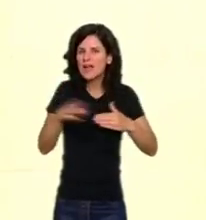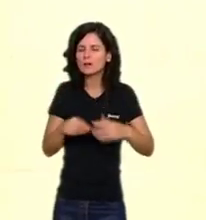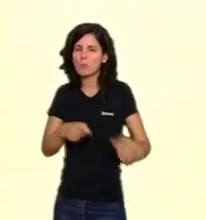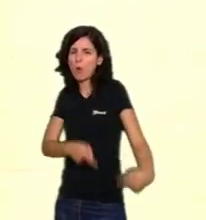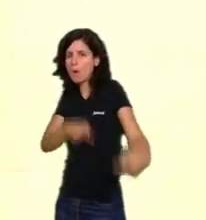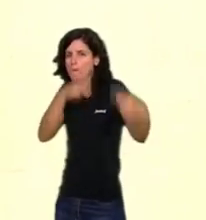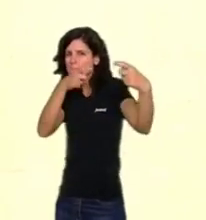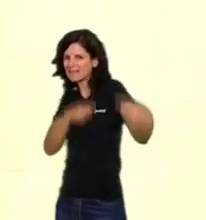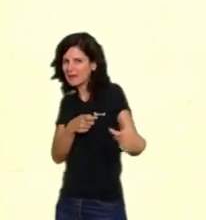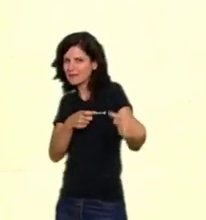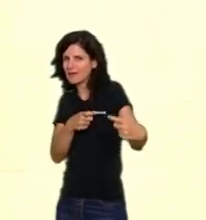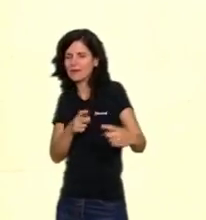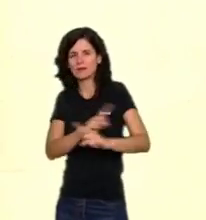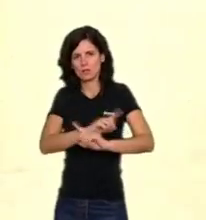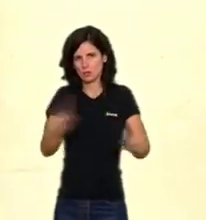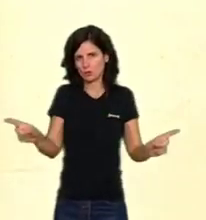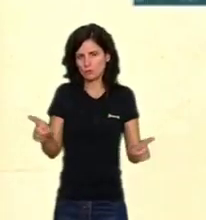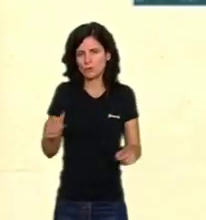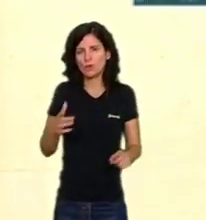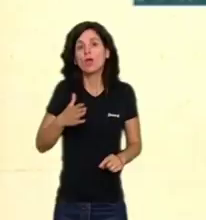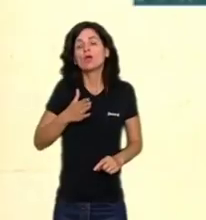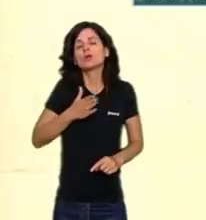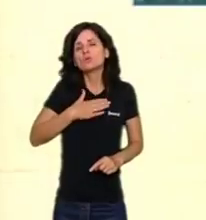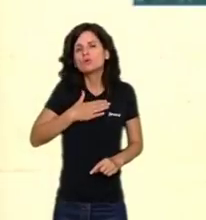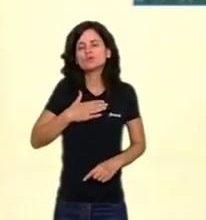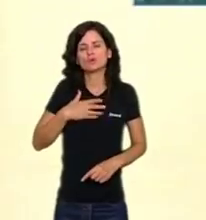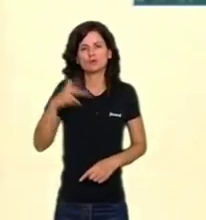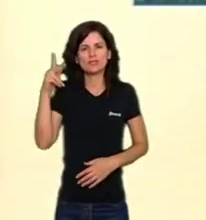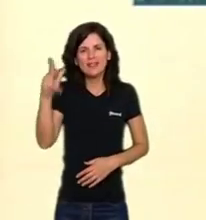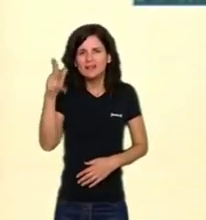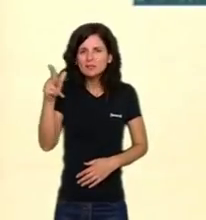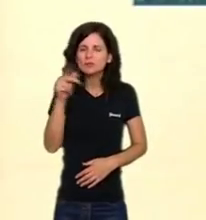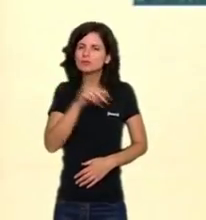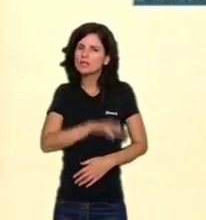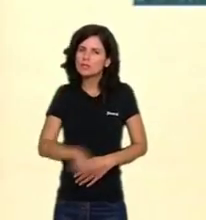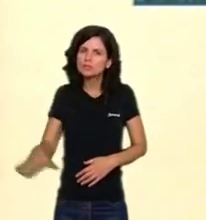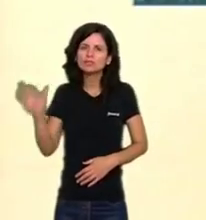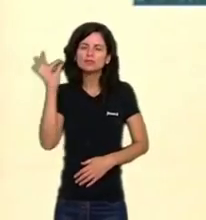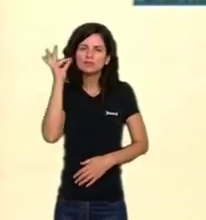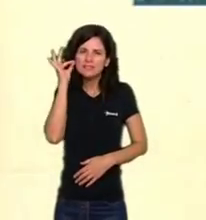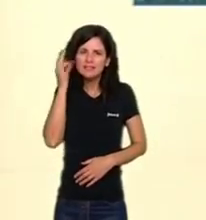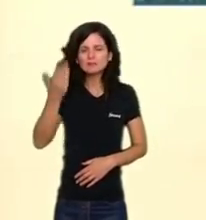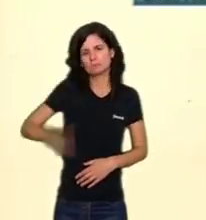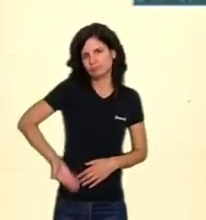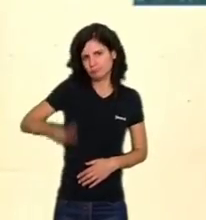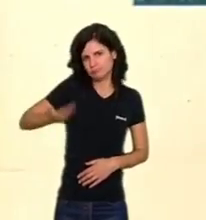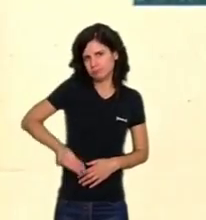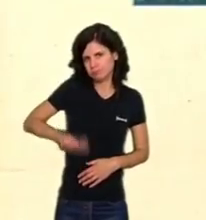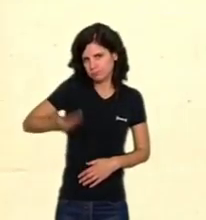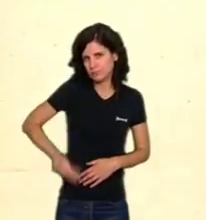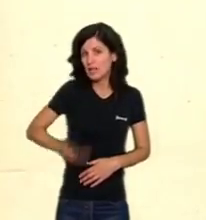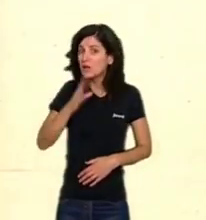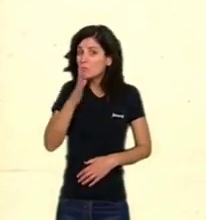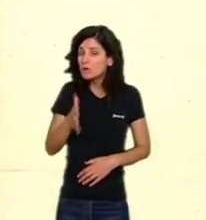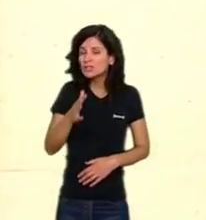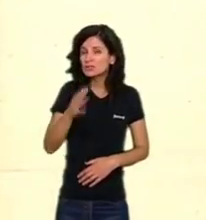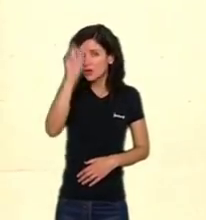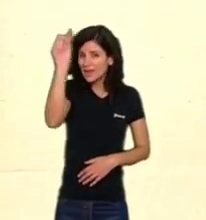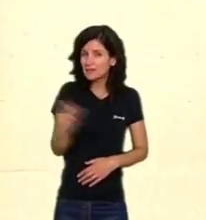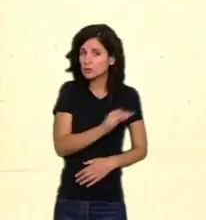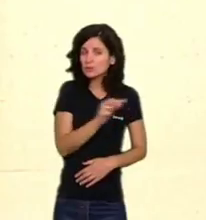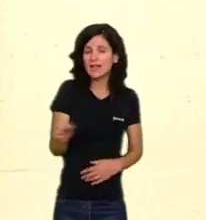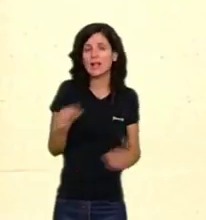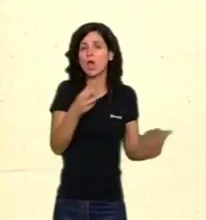campo son los derechos de los niños y niñas. Y por eso hemos abierto más de 800 aulas